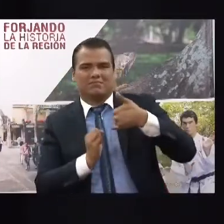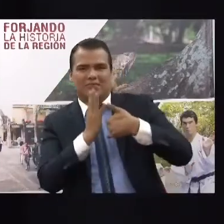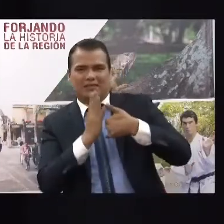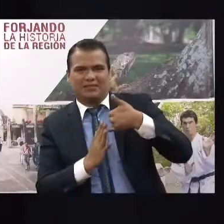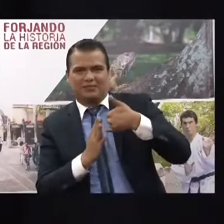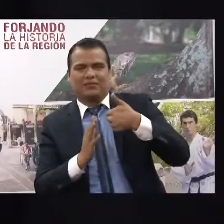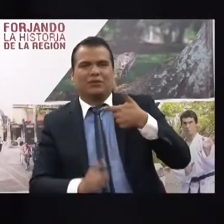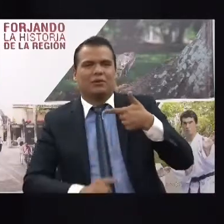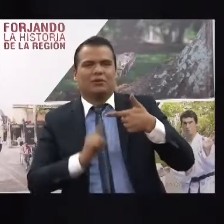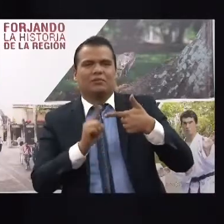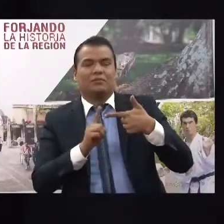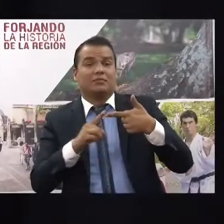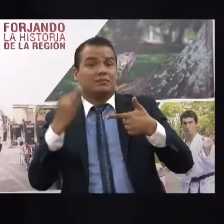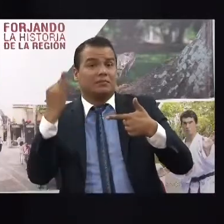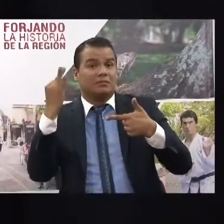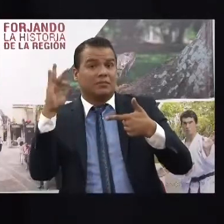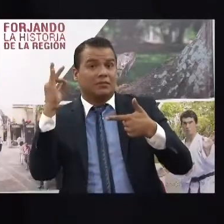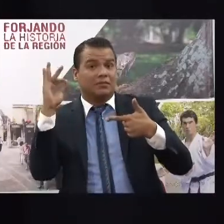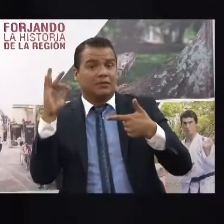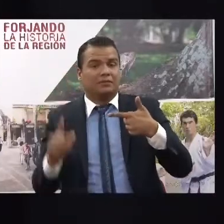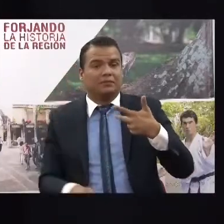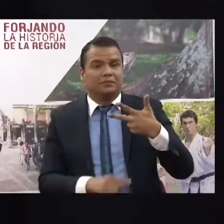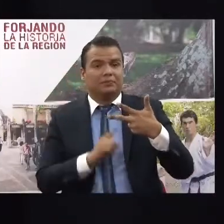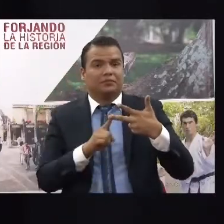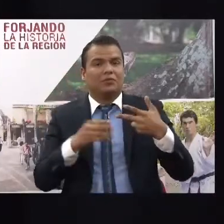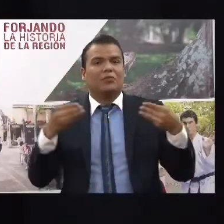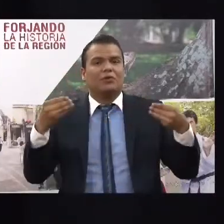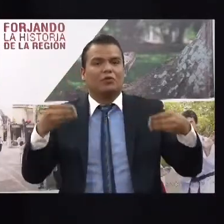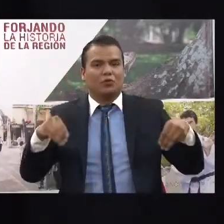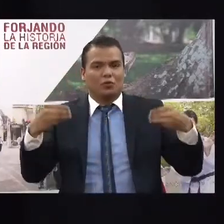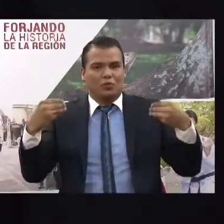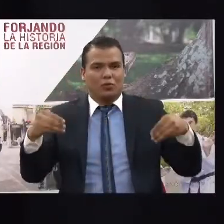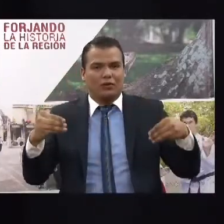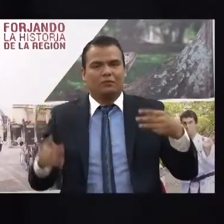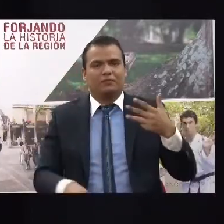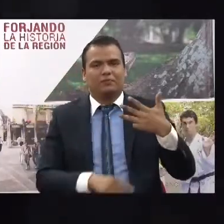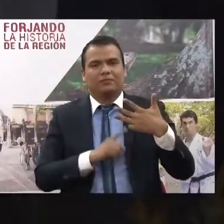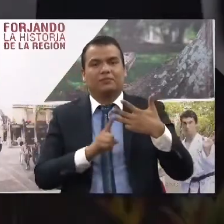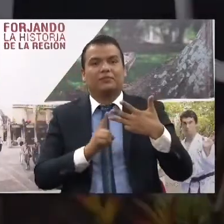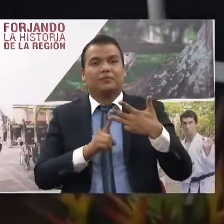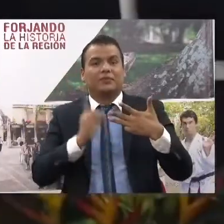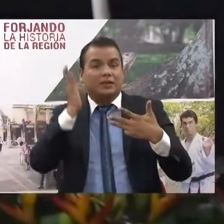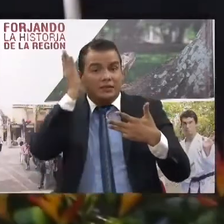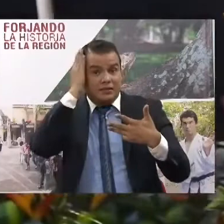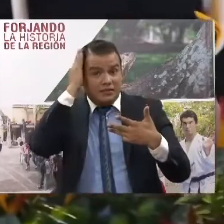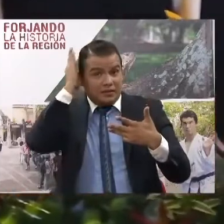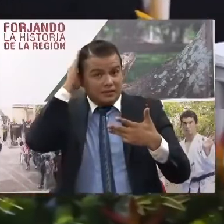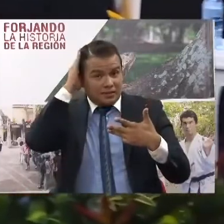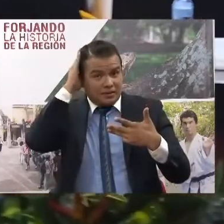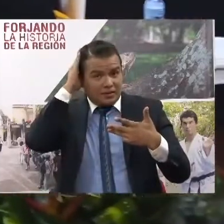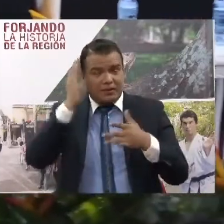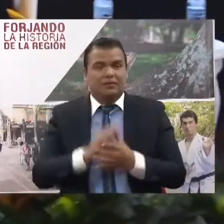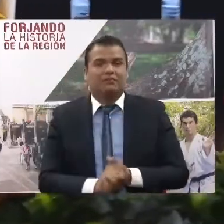Pacífico, Palmira, Tuluá y Zarzal.